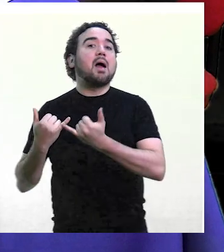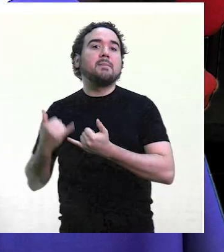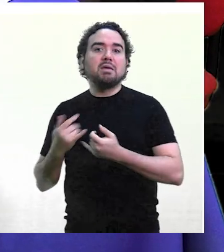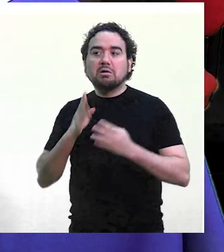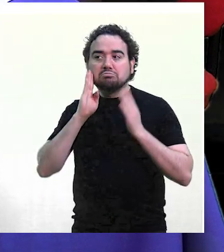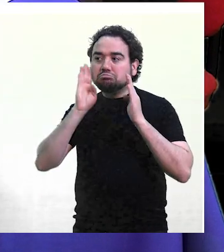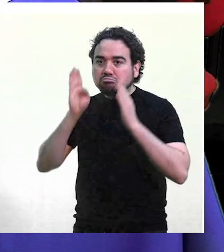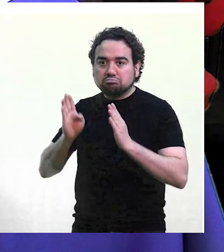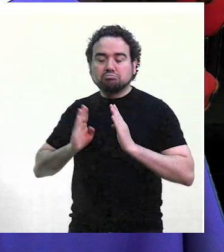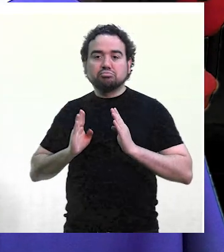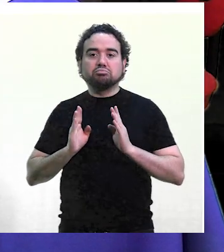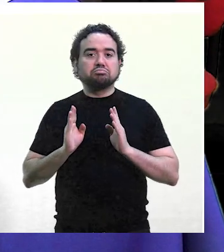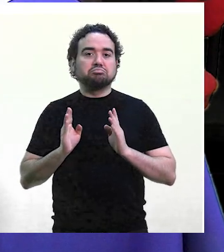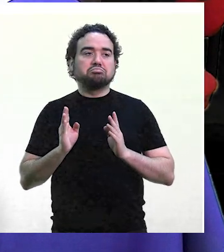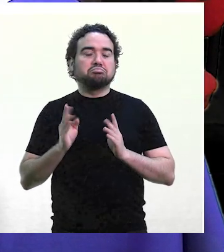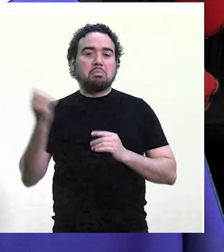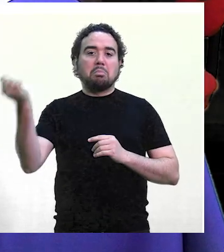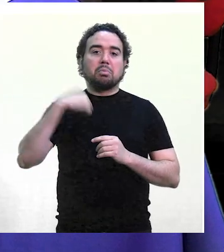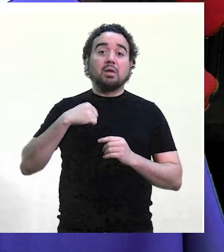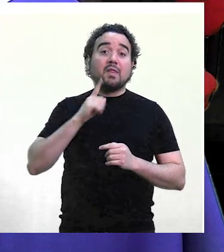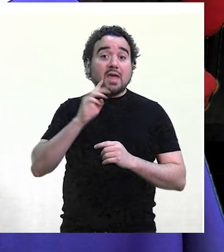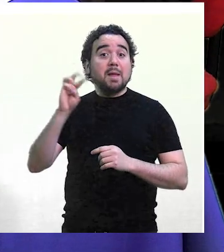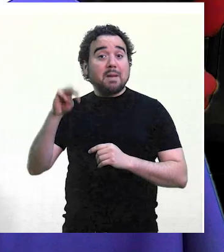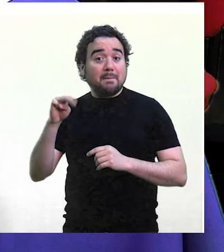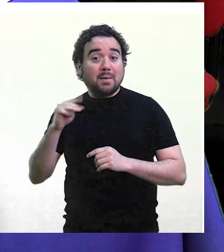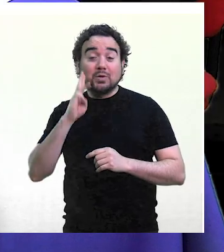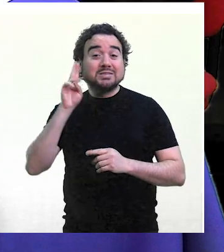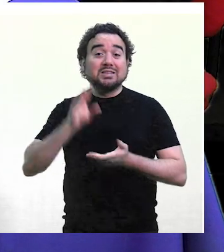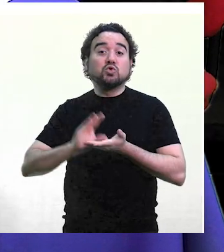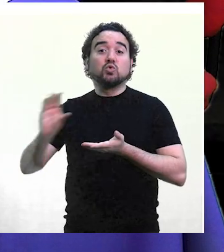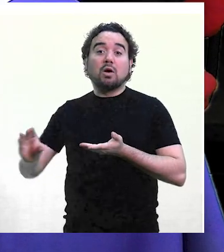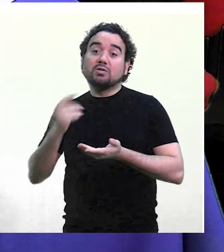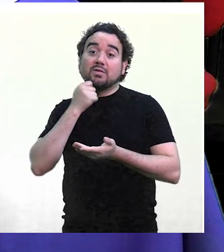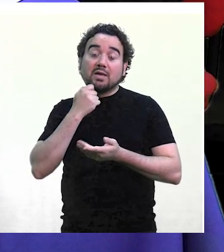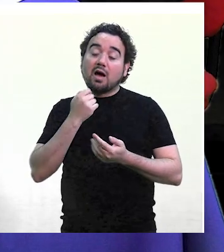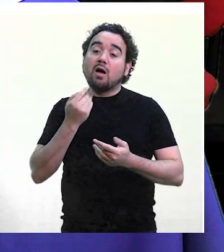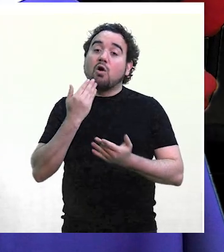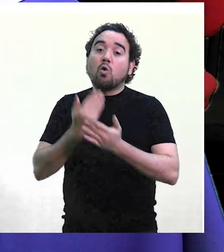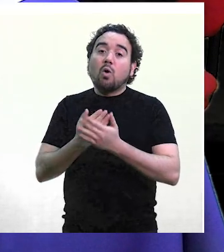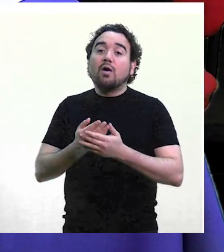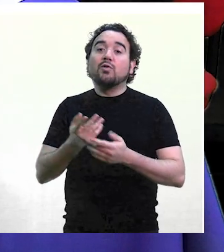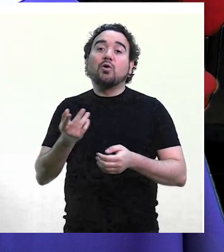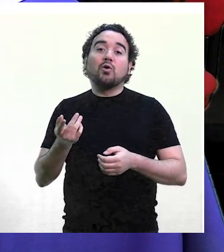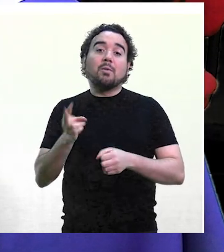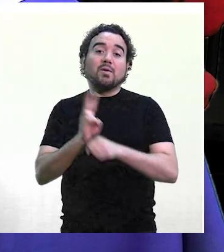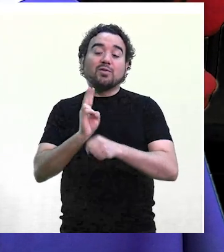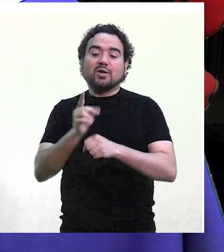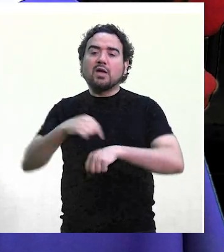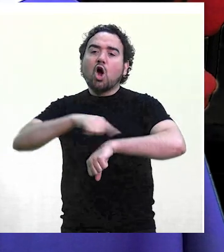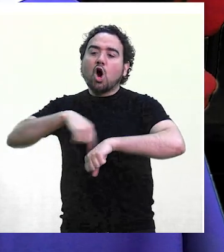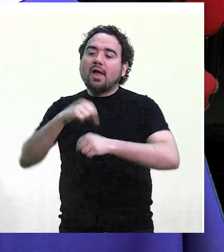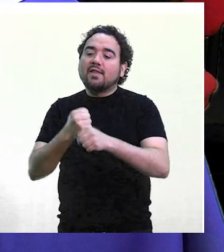y a mis amigas no les paga nadie, y ella tiene una madre que no recibe sueldo. Por lo tanto, no puede hacer la tarea que le asigna la profesora, donde tenía que